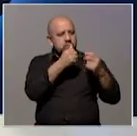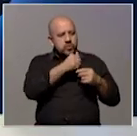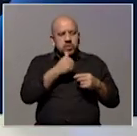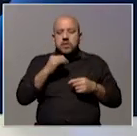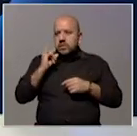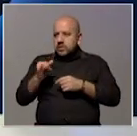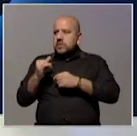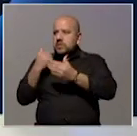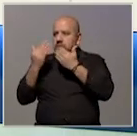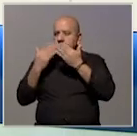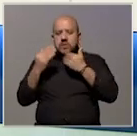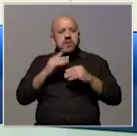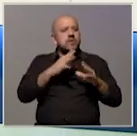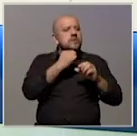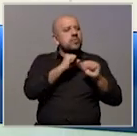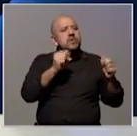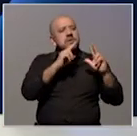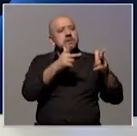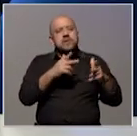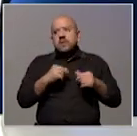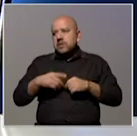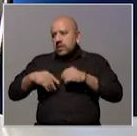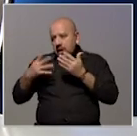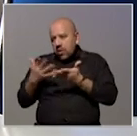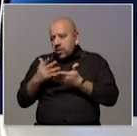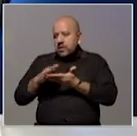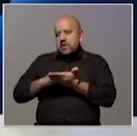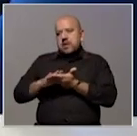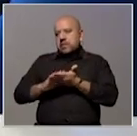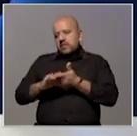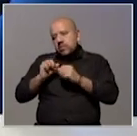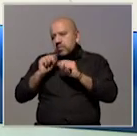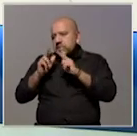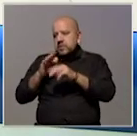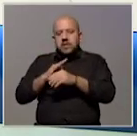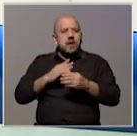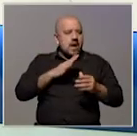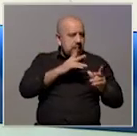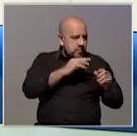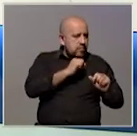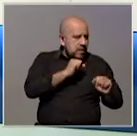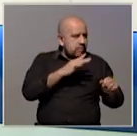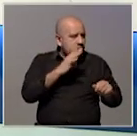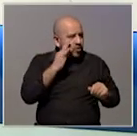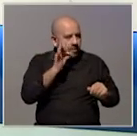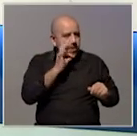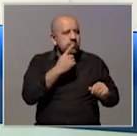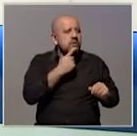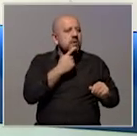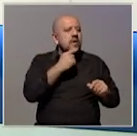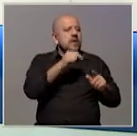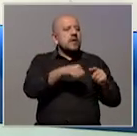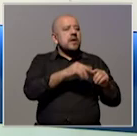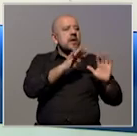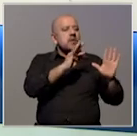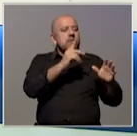conversando se y que se puede adelantar no por ahora hay margen político para cada otra vez al 9 de julio del